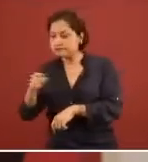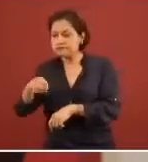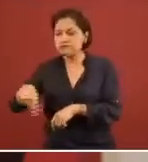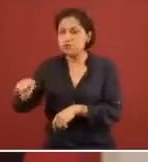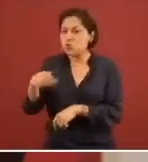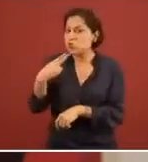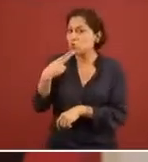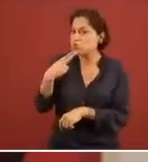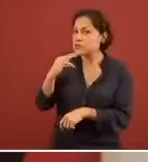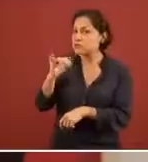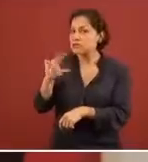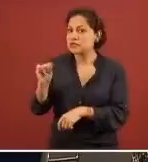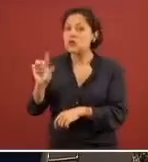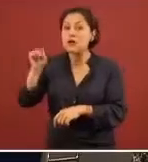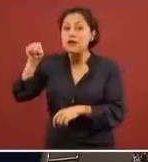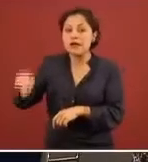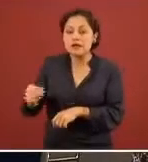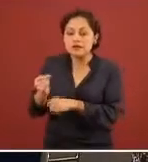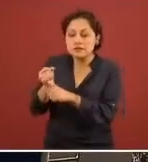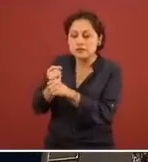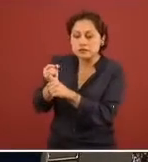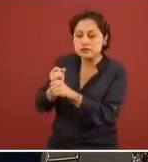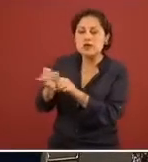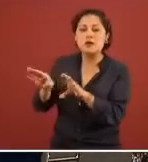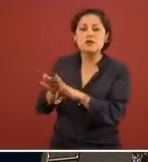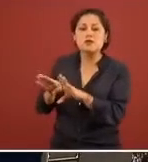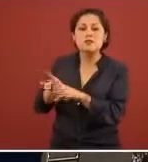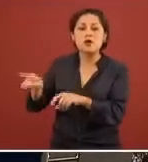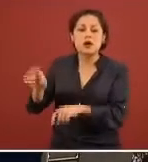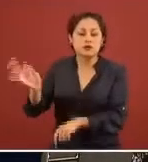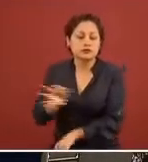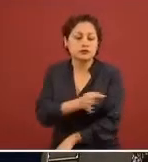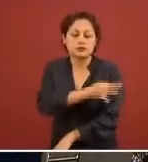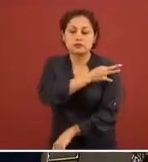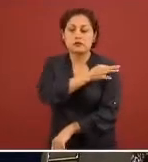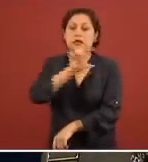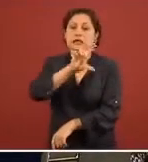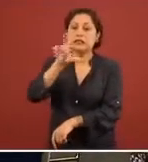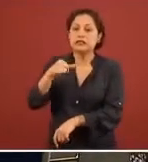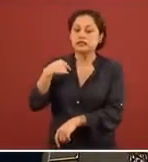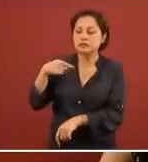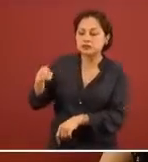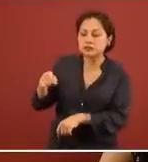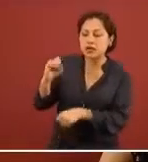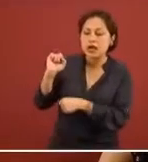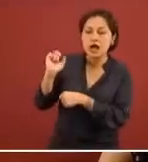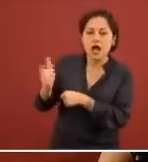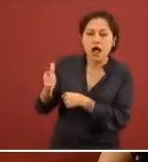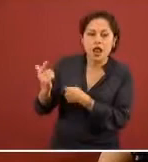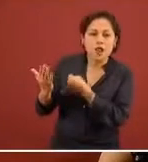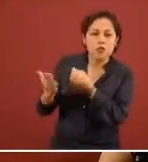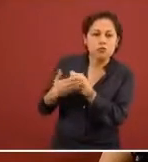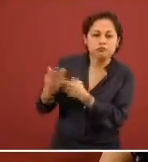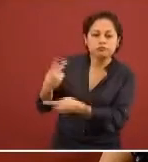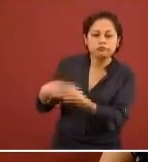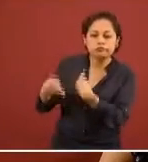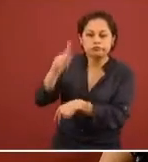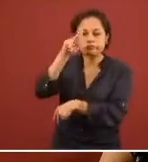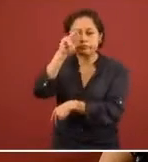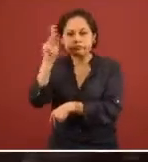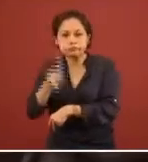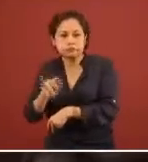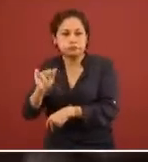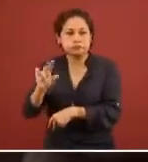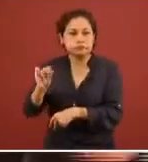interesa es detectar, por ejemplo, reacciones adversas muy infrecuentes, porque se necesita mucha población para